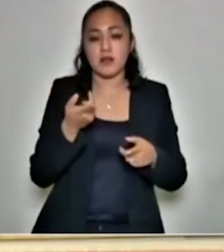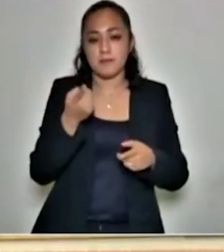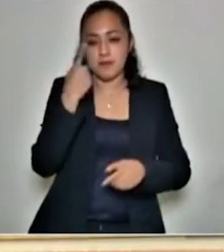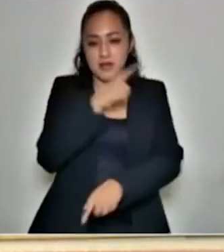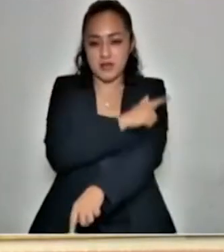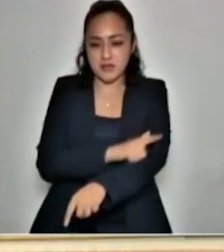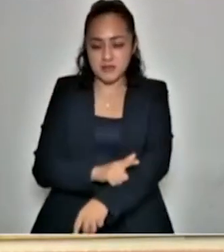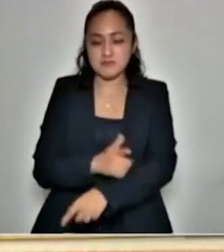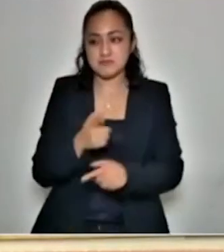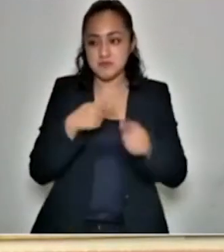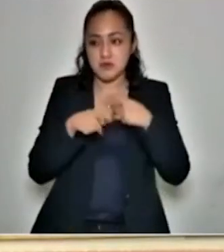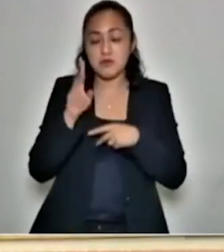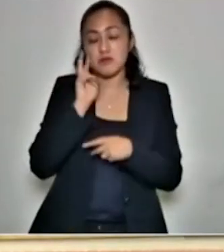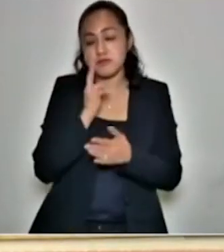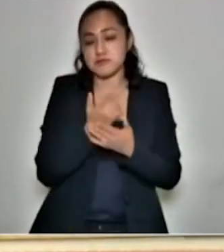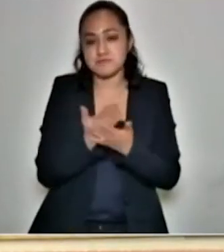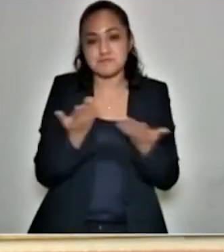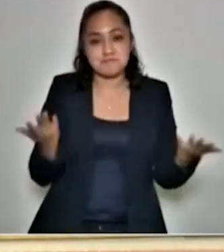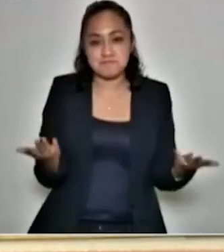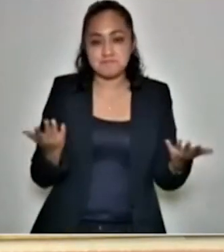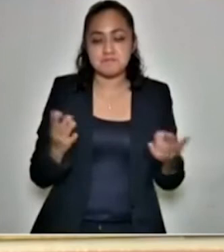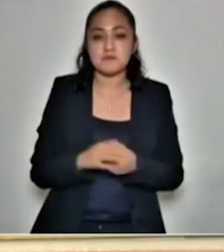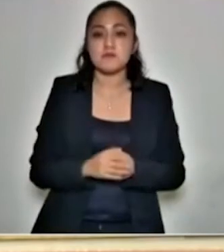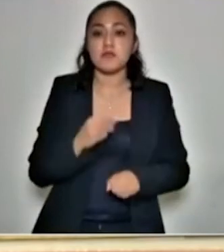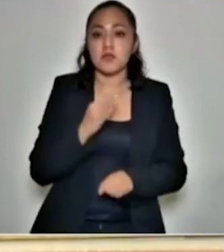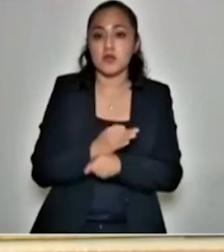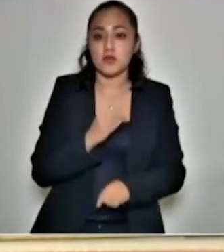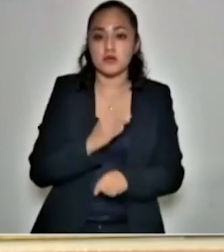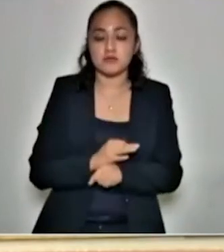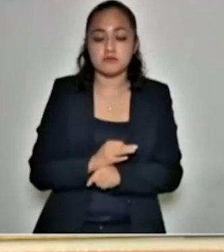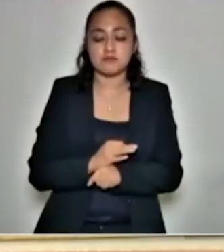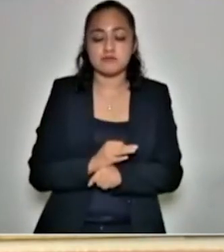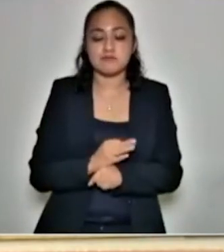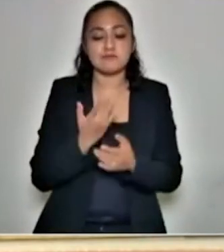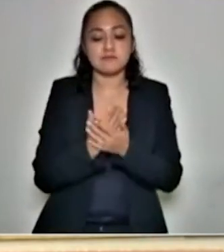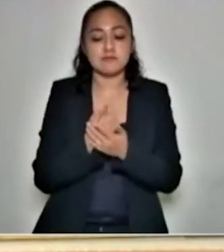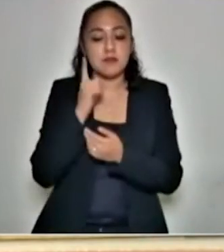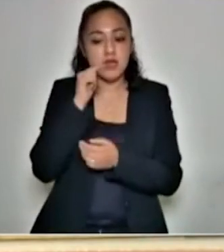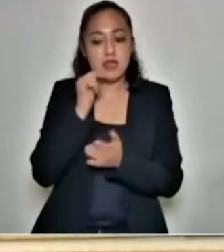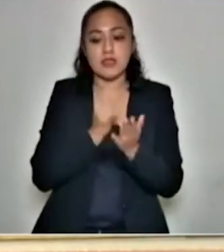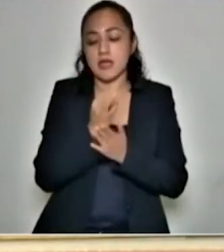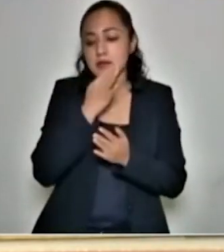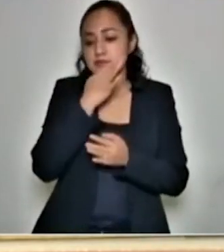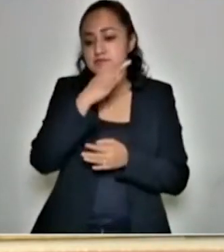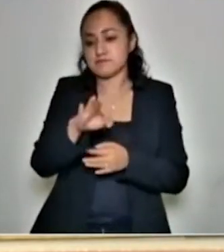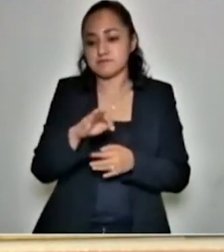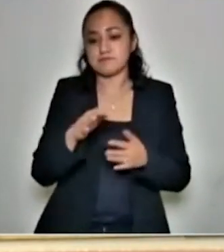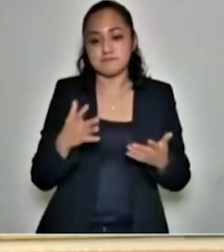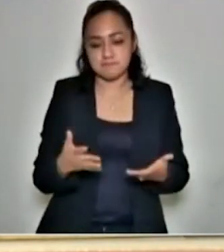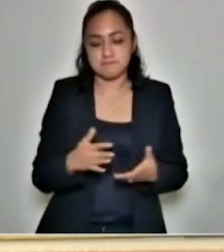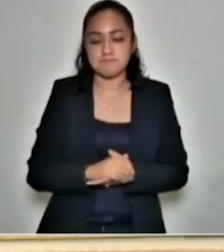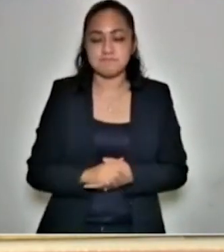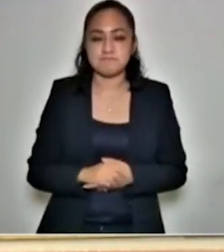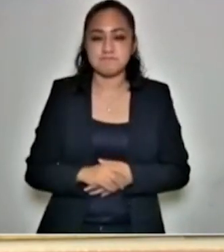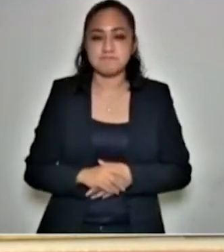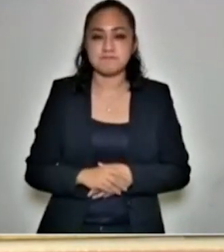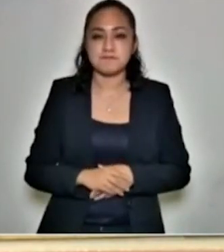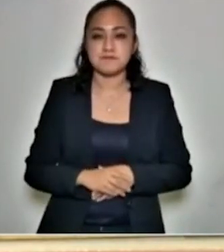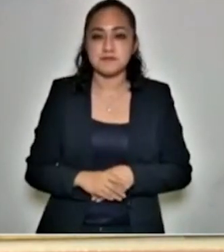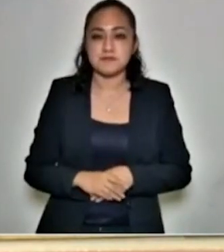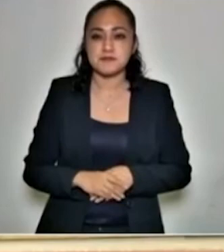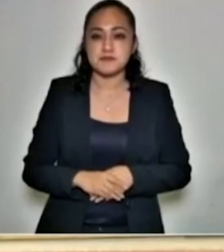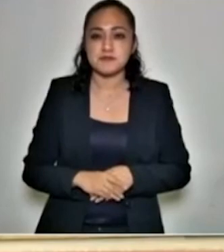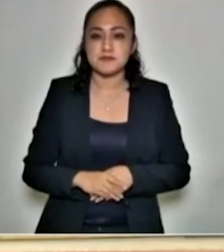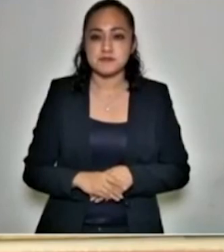entonces dejémoslo como una definición que tomaremos mañana mañana se las anunciamos